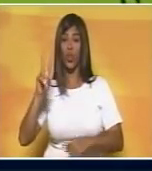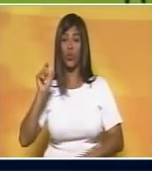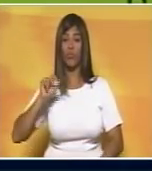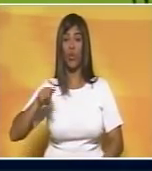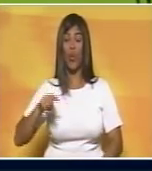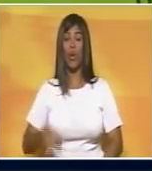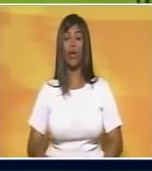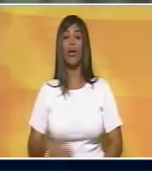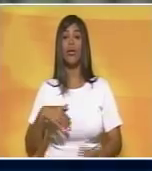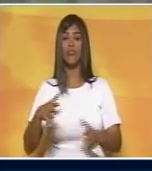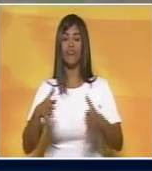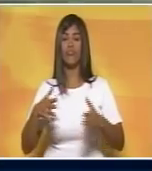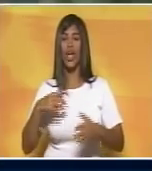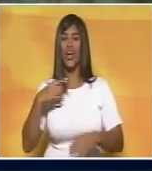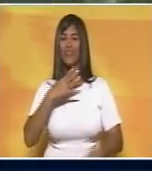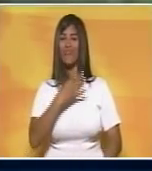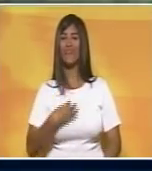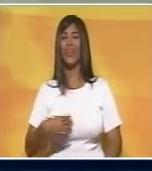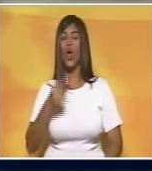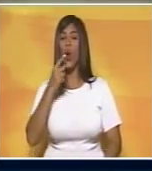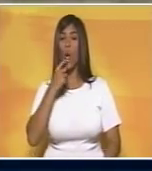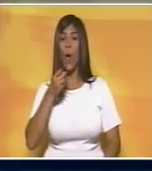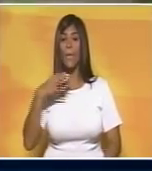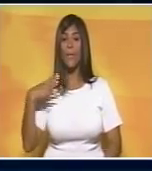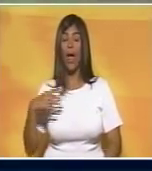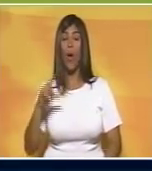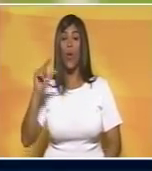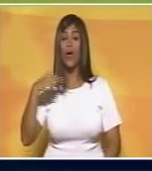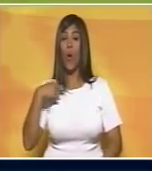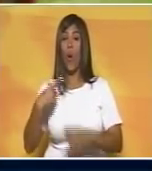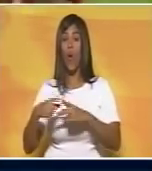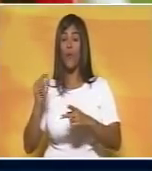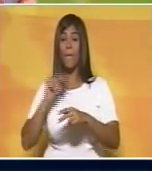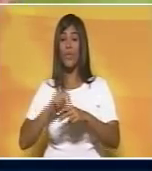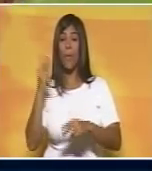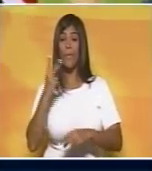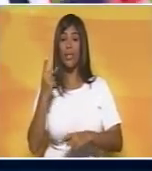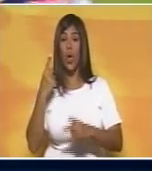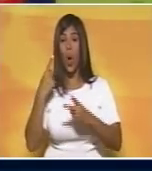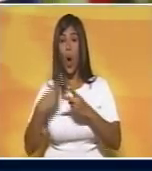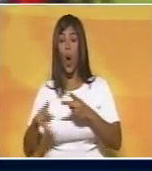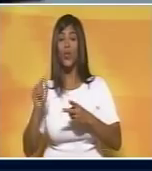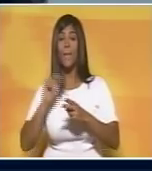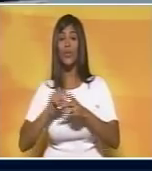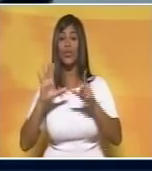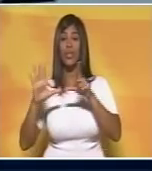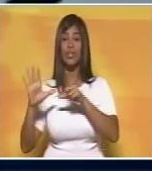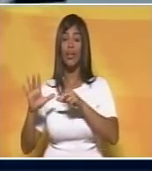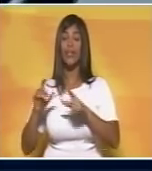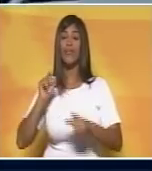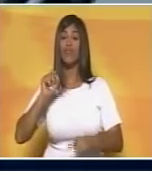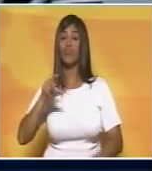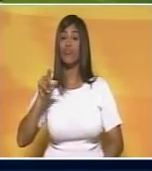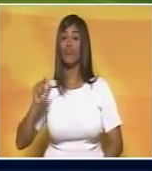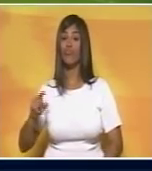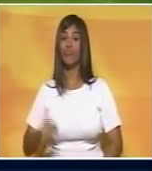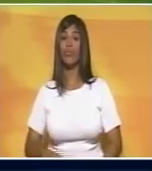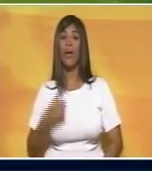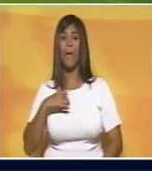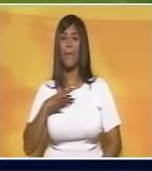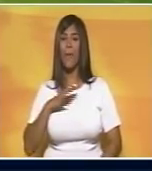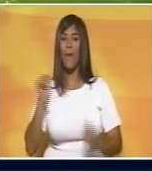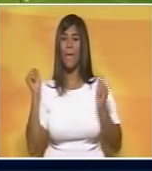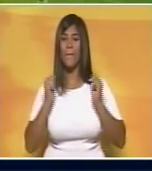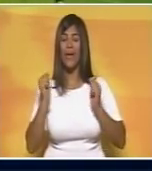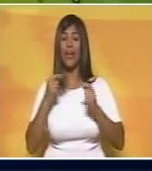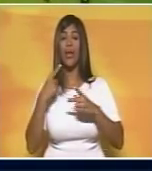favor del cuadro rojiblanco. Jesús La Pulga Gómez al minuto 22 y Galileo del Castillo al 77 anotaron los goles del Académico, mientras